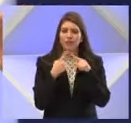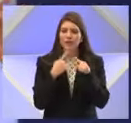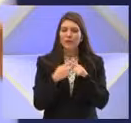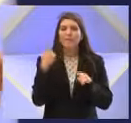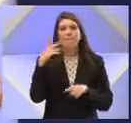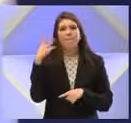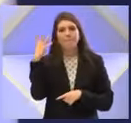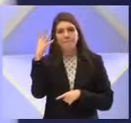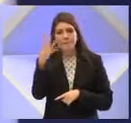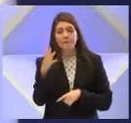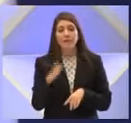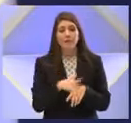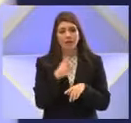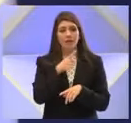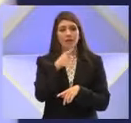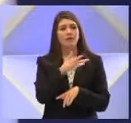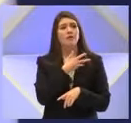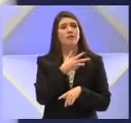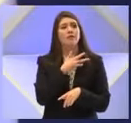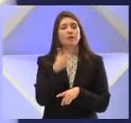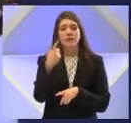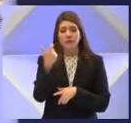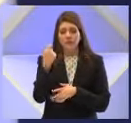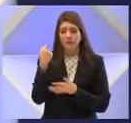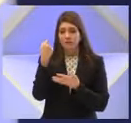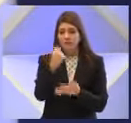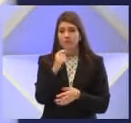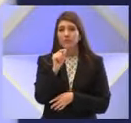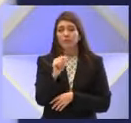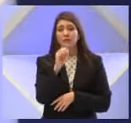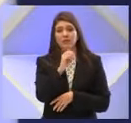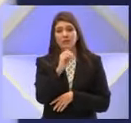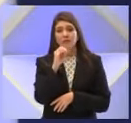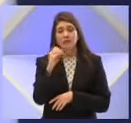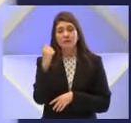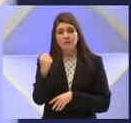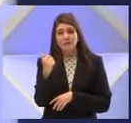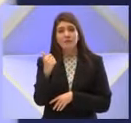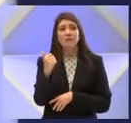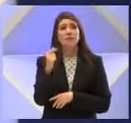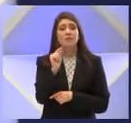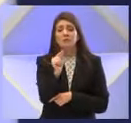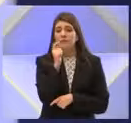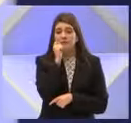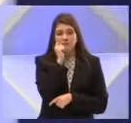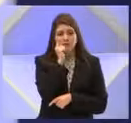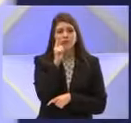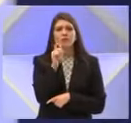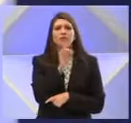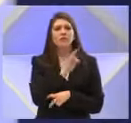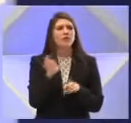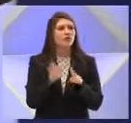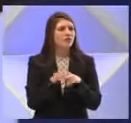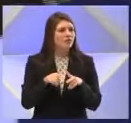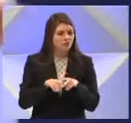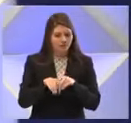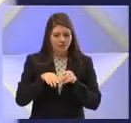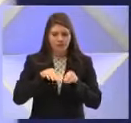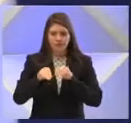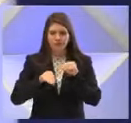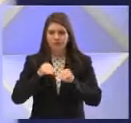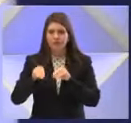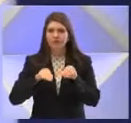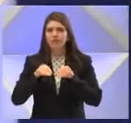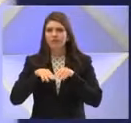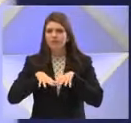es inversión tan baja del punto 006 vemos cómo se genera tecnología en el país y cómo existe el talento que